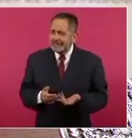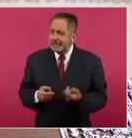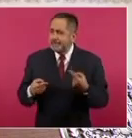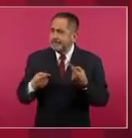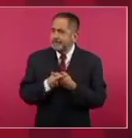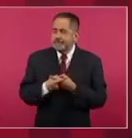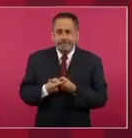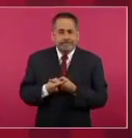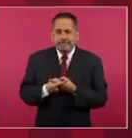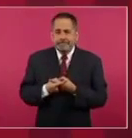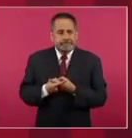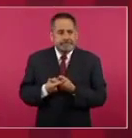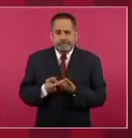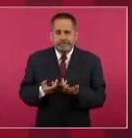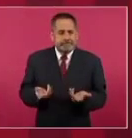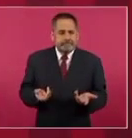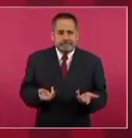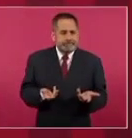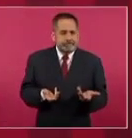de